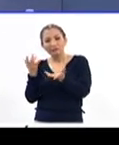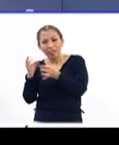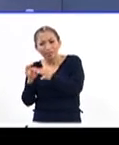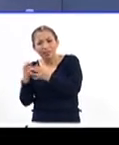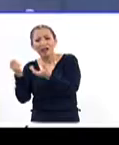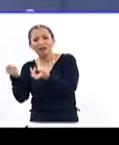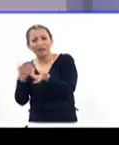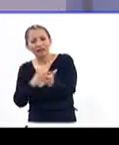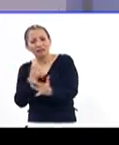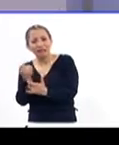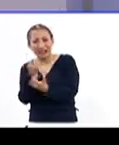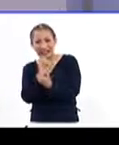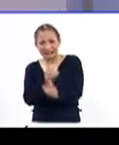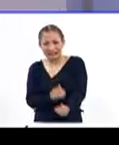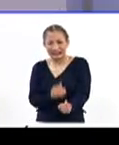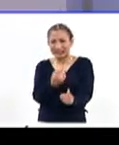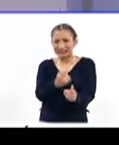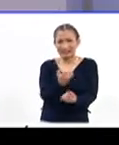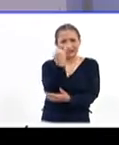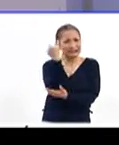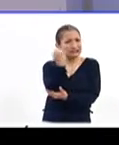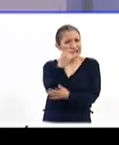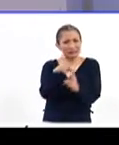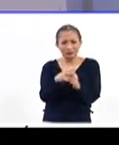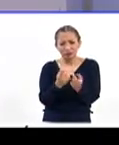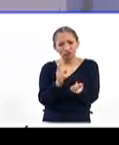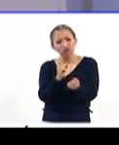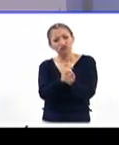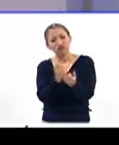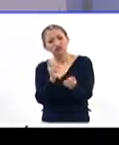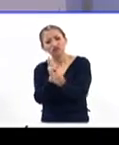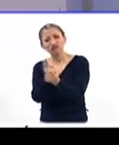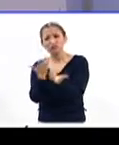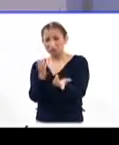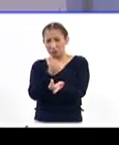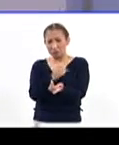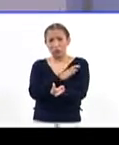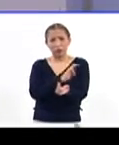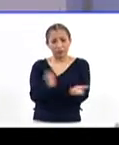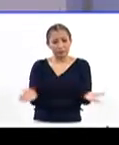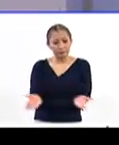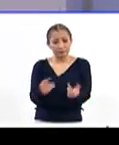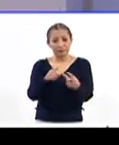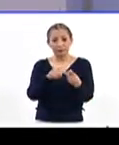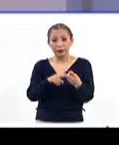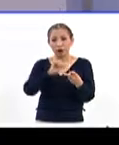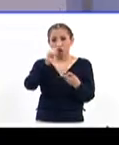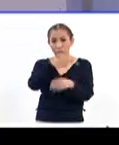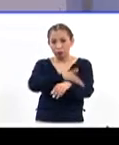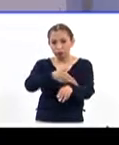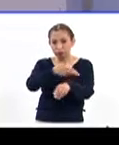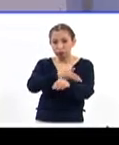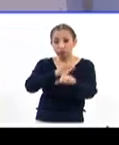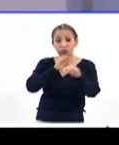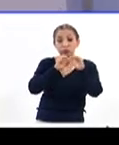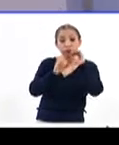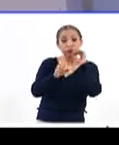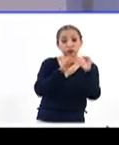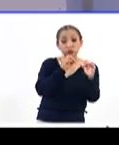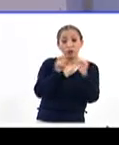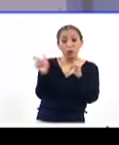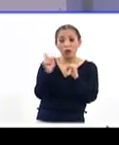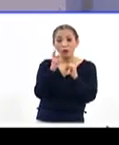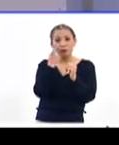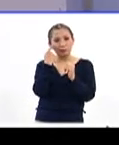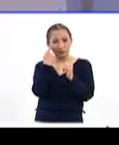ser empáticos desde pequeños, desde el preescolar, esto se puede impulsar. Después hay un proceso de comunicación, cuando